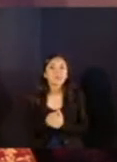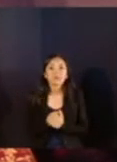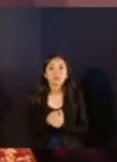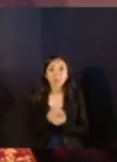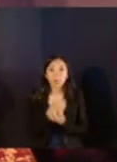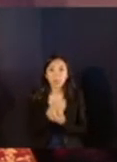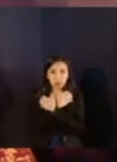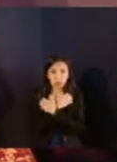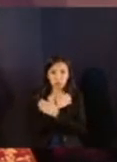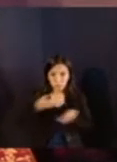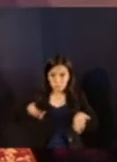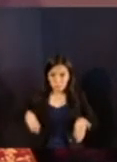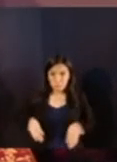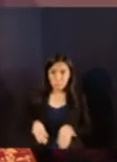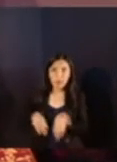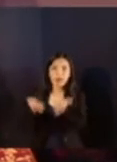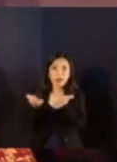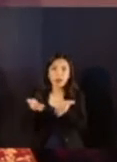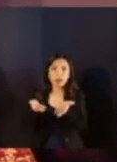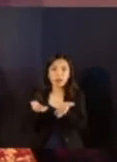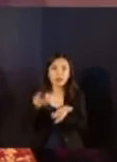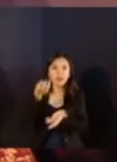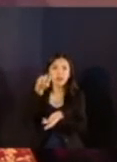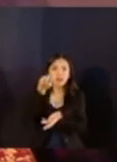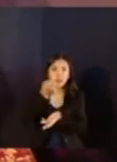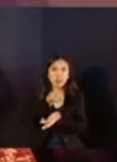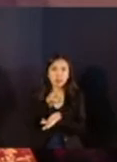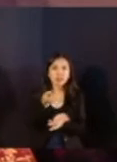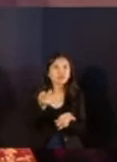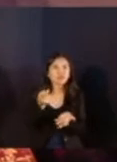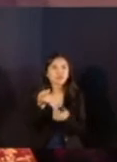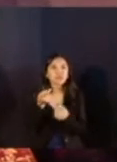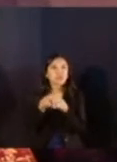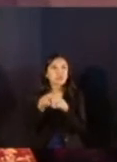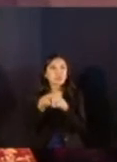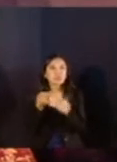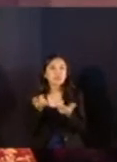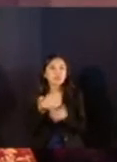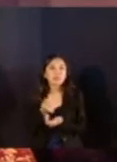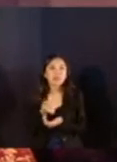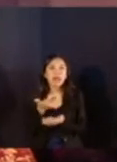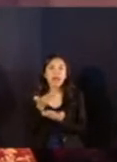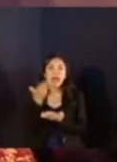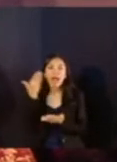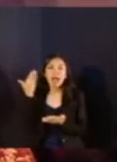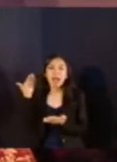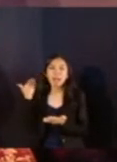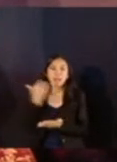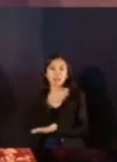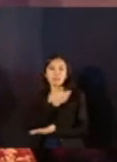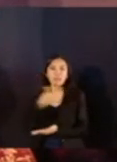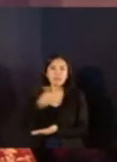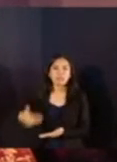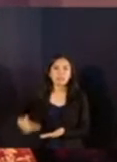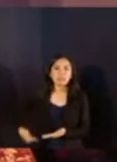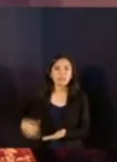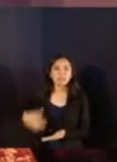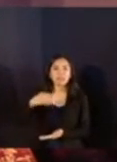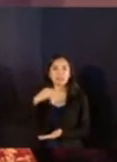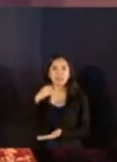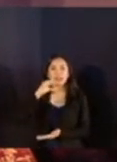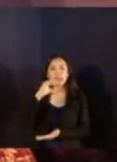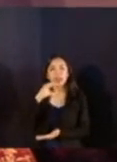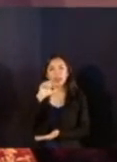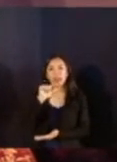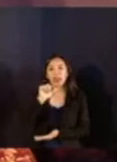llevar educación, porque eso se lo propusieron, pues yo diría desde Lázaro Cárdenas, gobierno tras